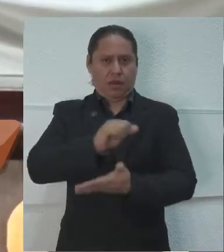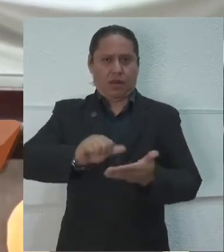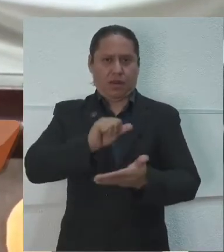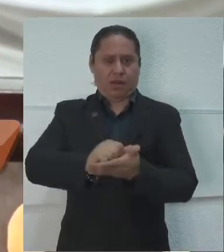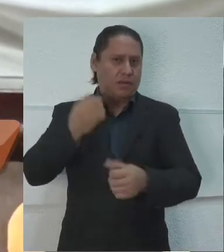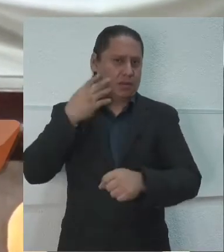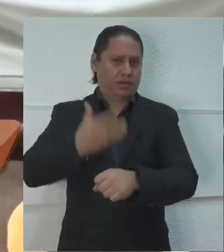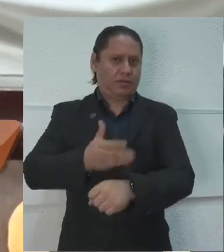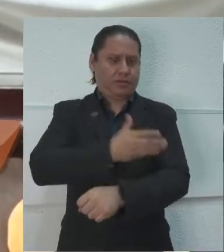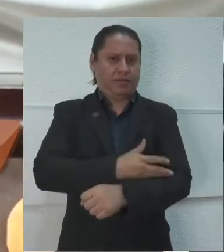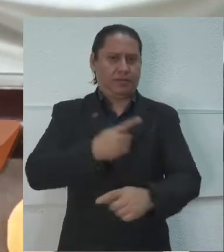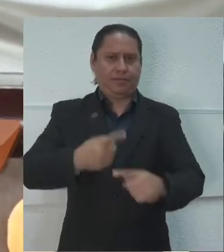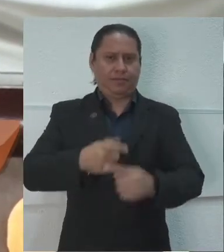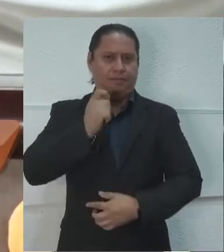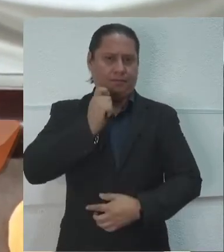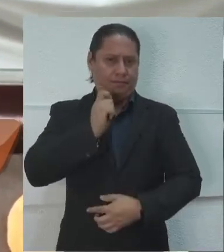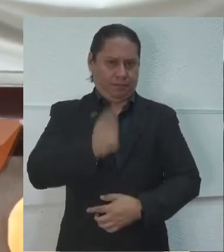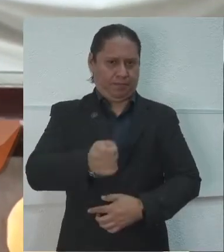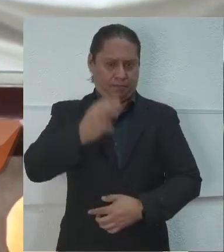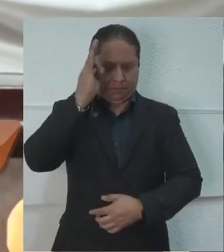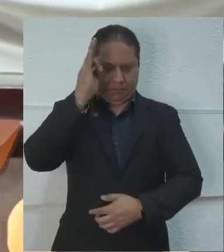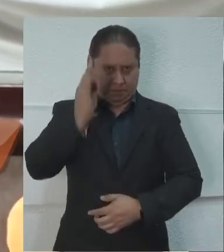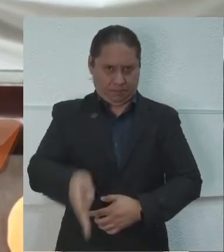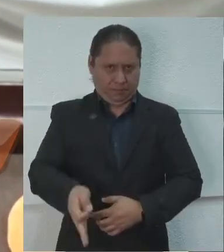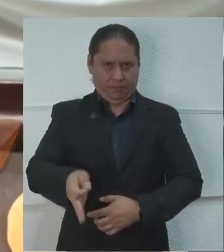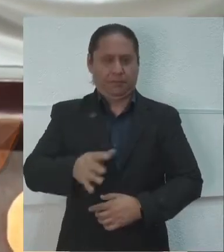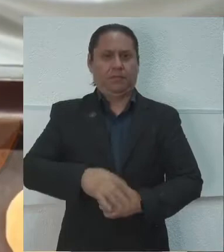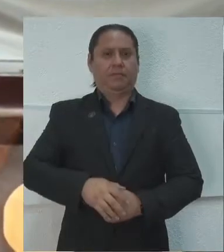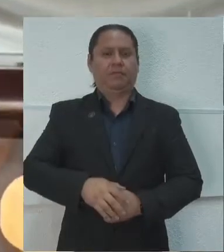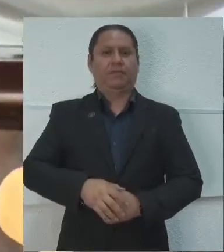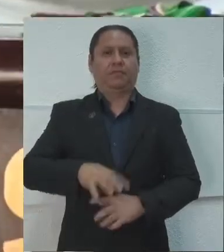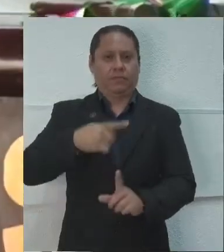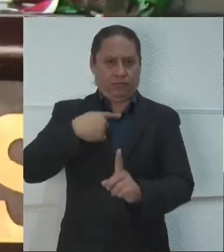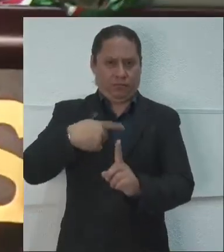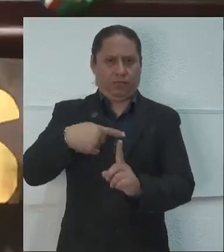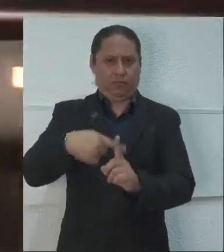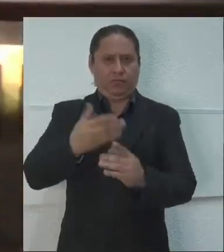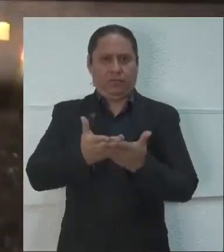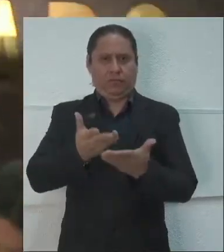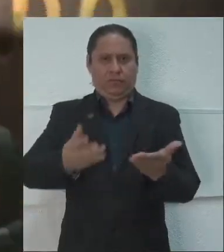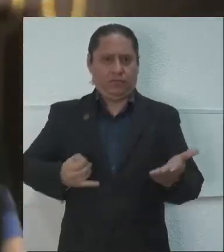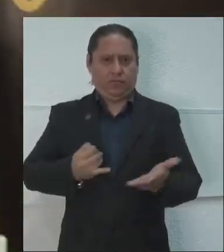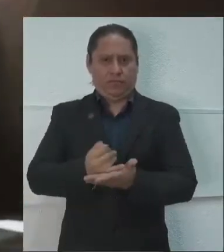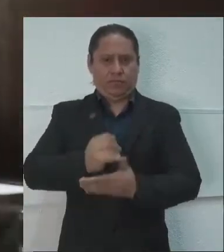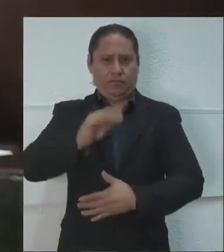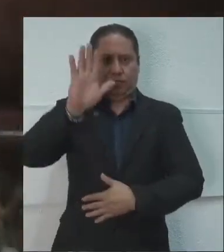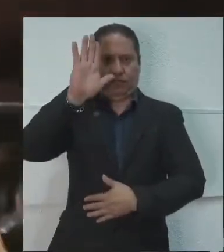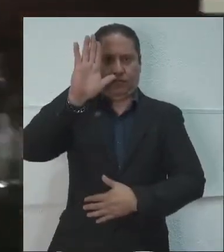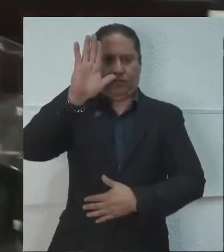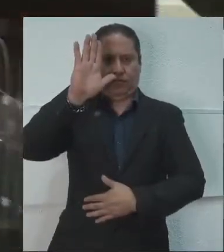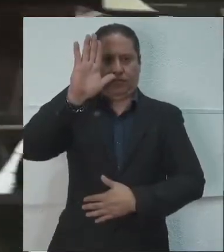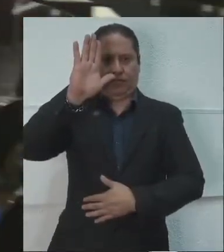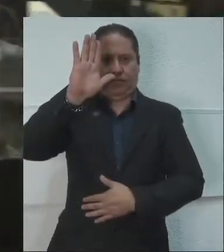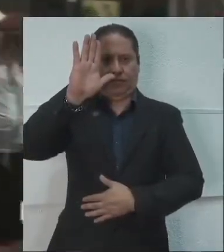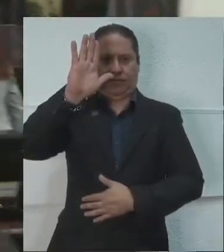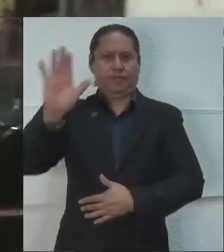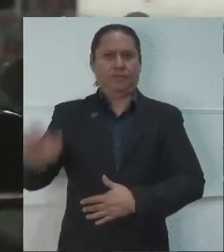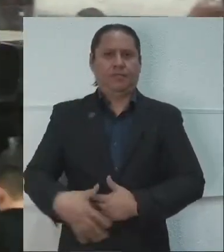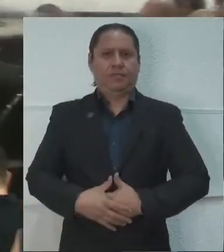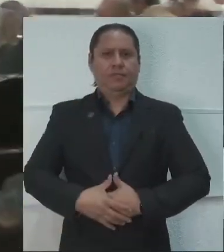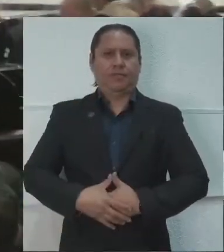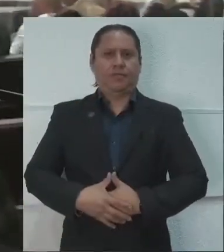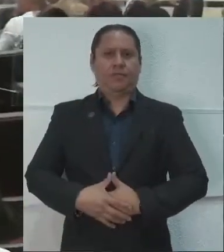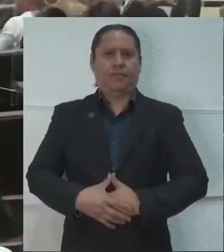anterior. Las legisladoras y los legisladores que estén por la afirmativa, sírvanse manifestarlo levantando la